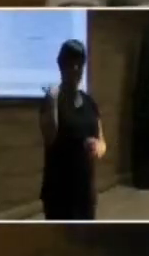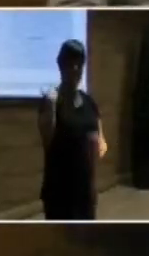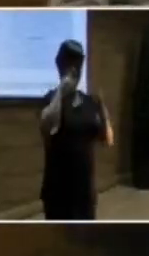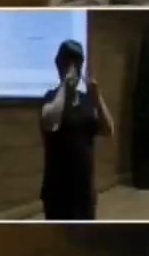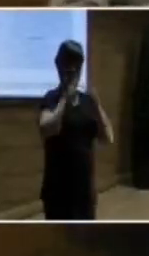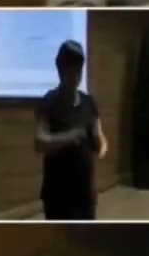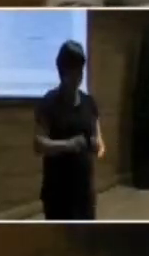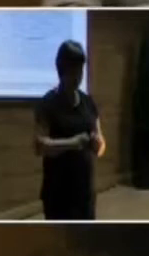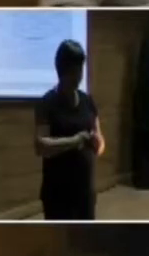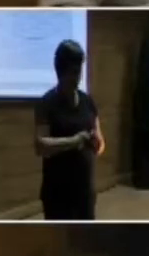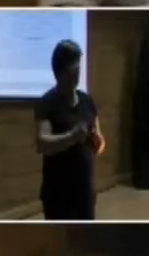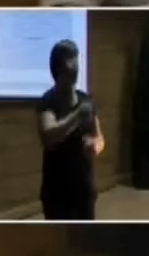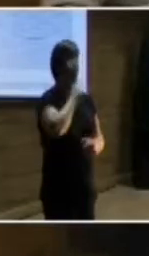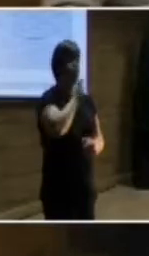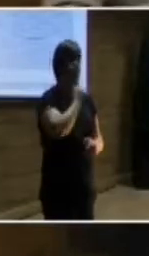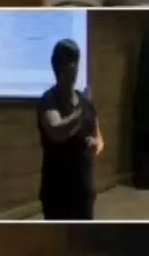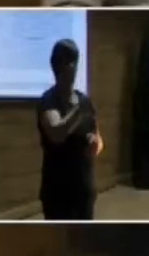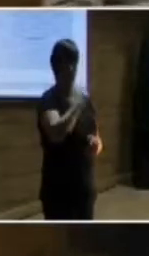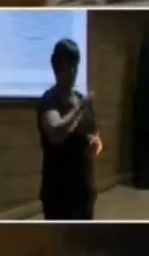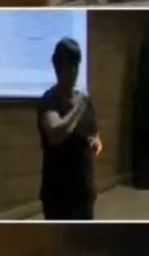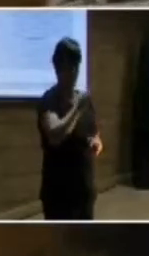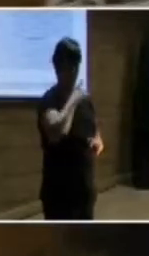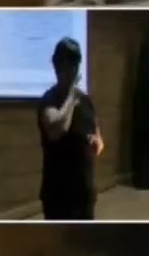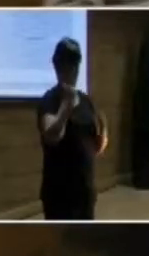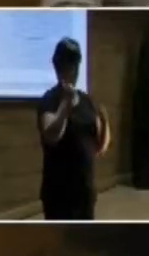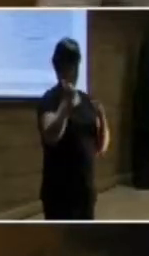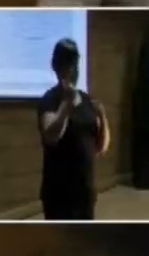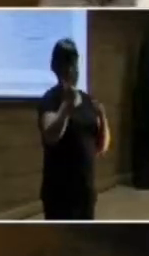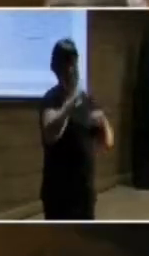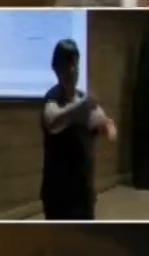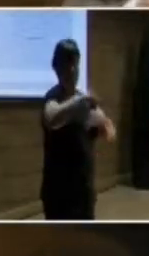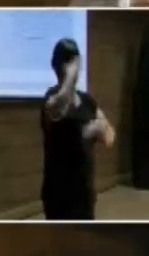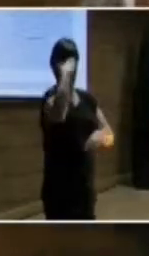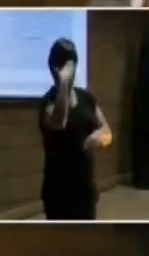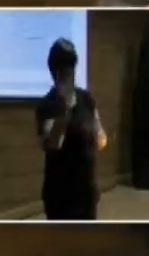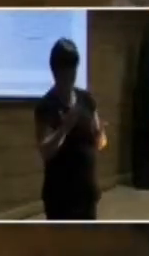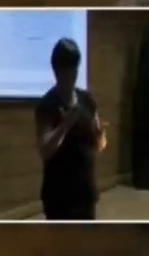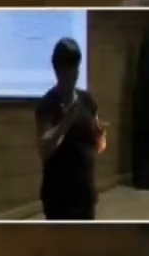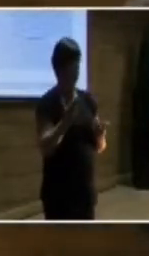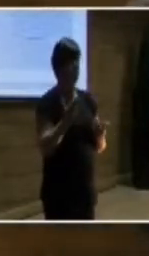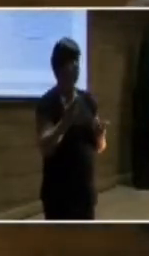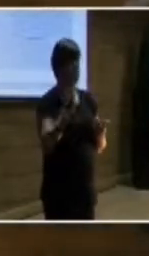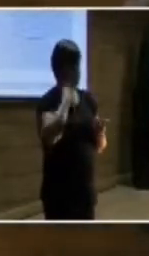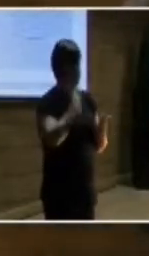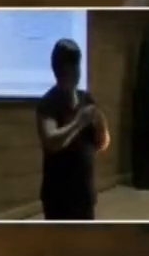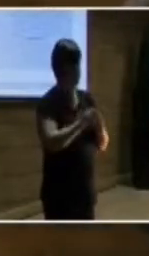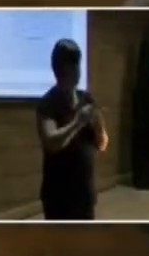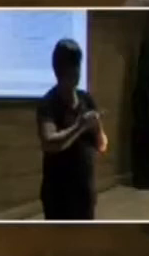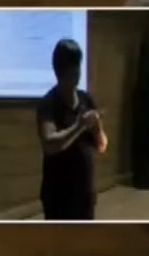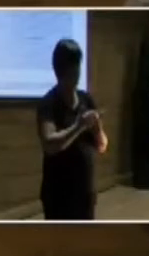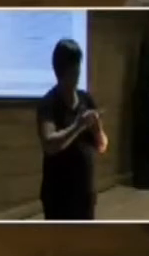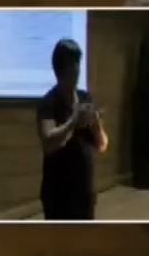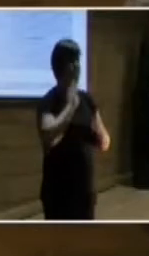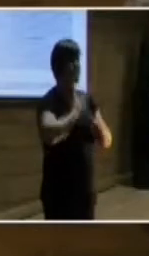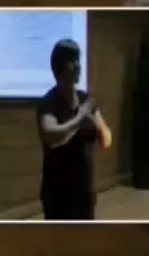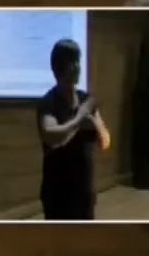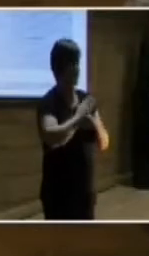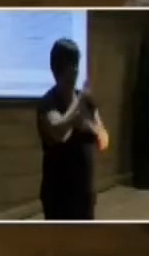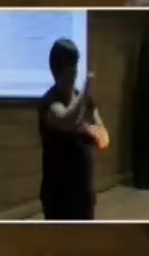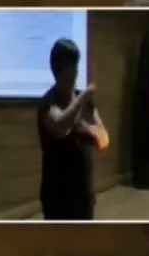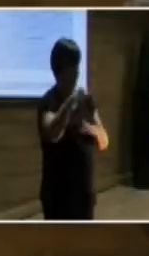de cómo se usan los fármacos en atención primaria, nos enseña que más de la mitad de los pacientes están sin recibir